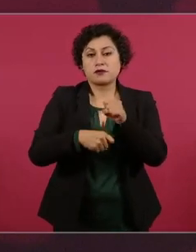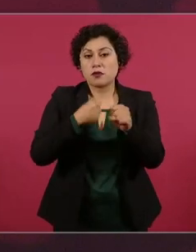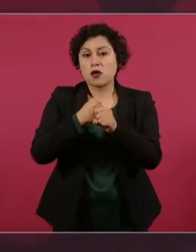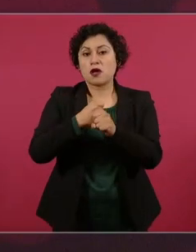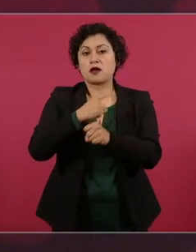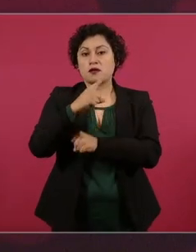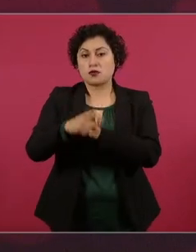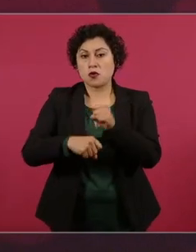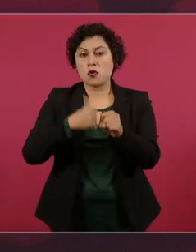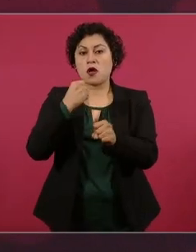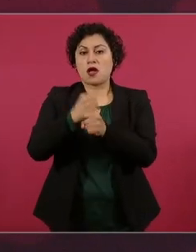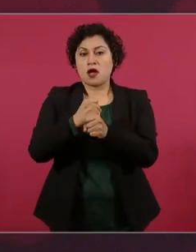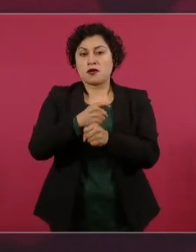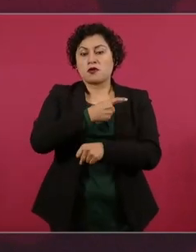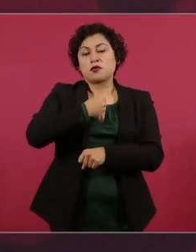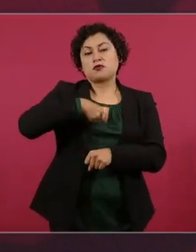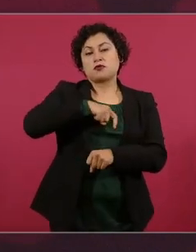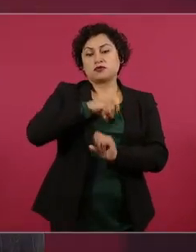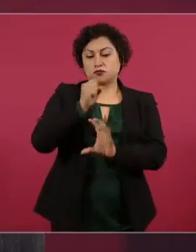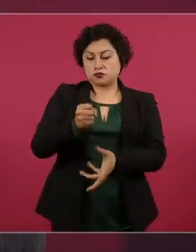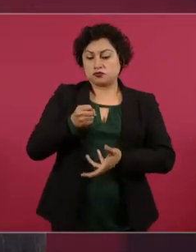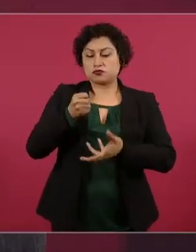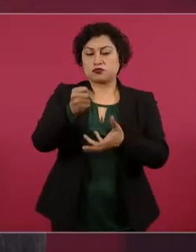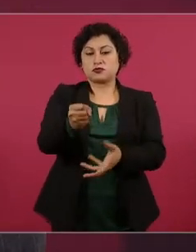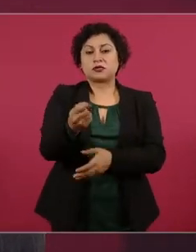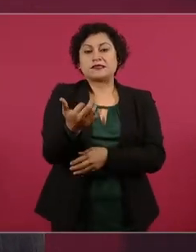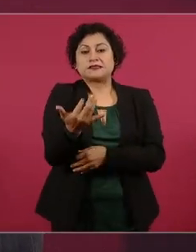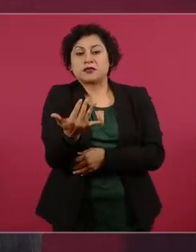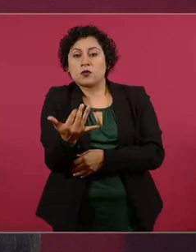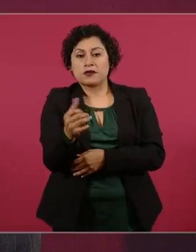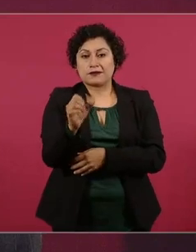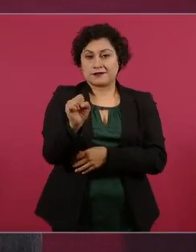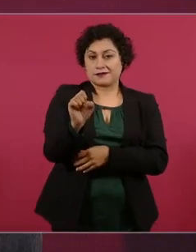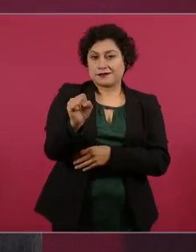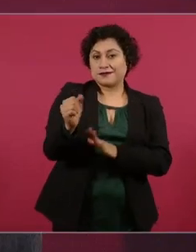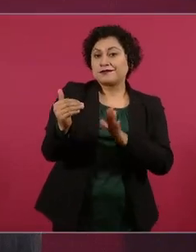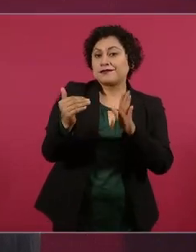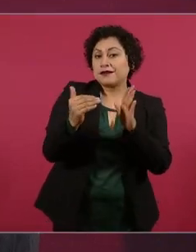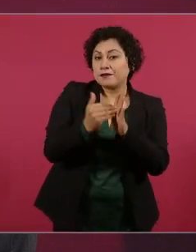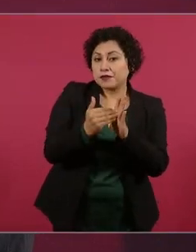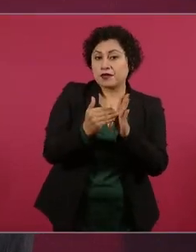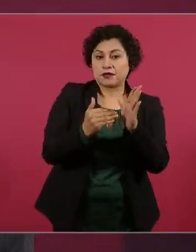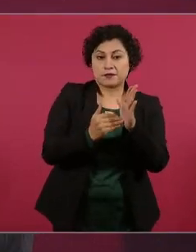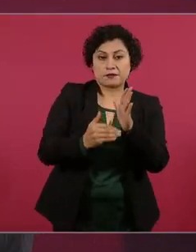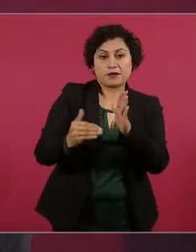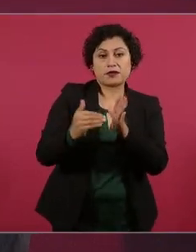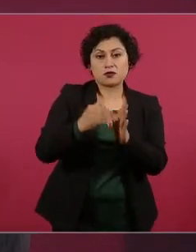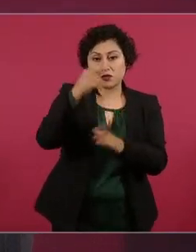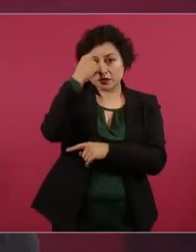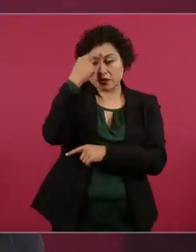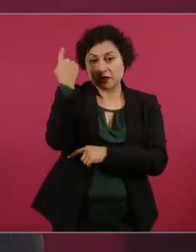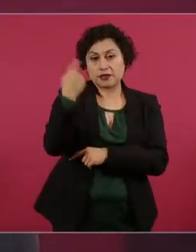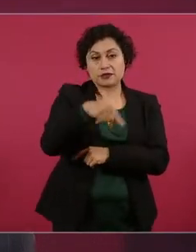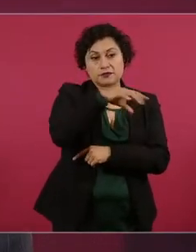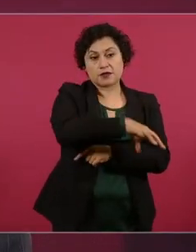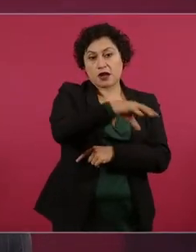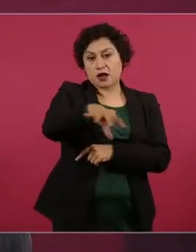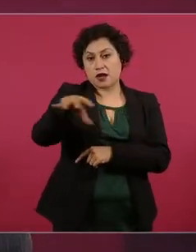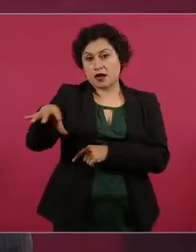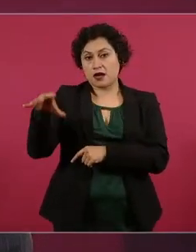50, 60,000,000,000 en hacer refinerías. se compró una refinería,